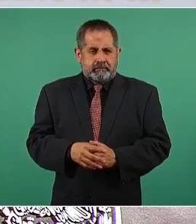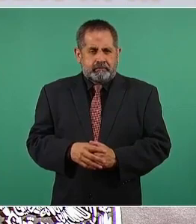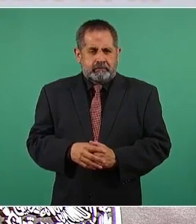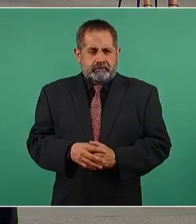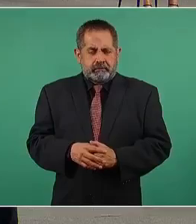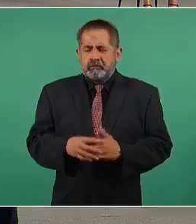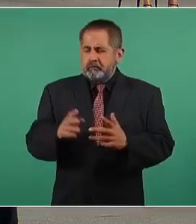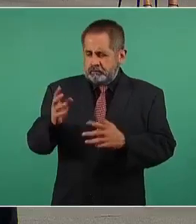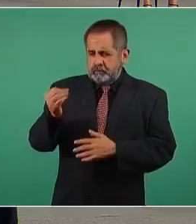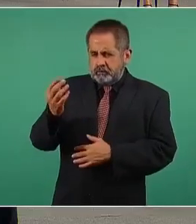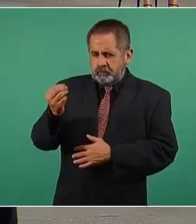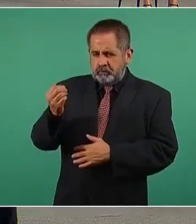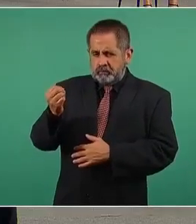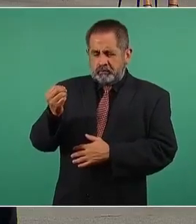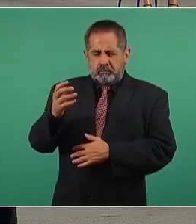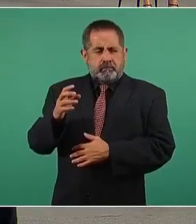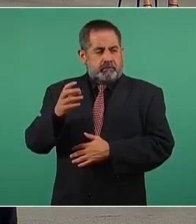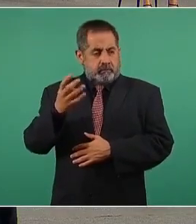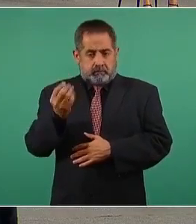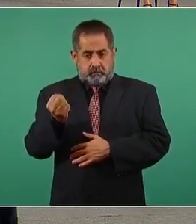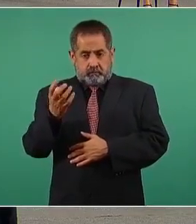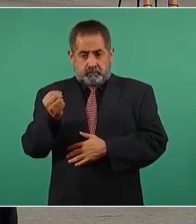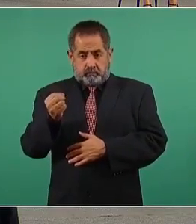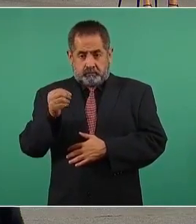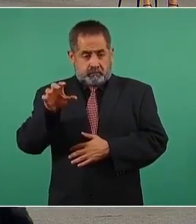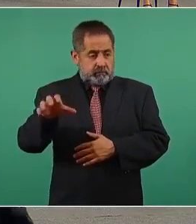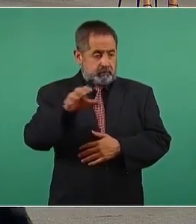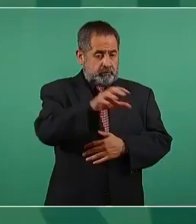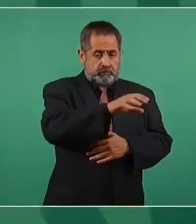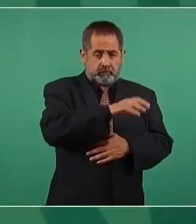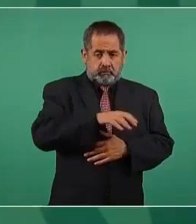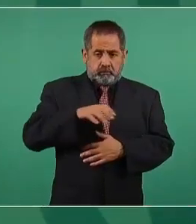Nueve. De esos 9,